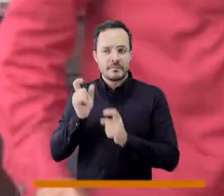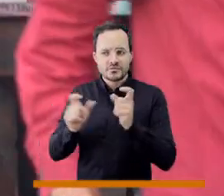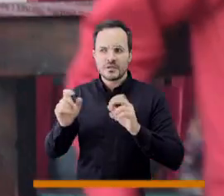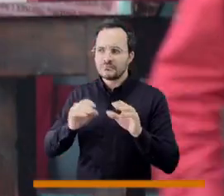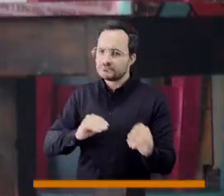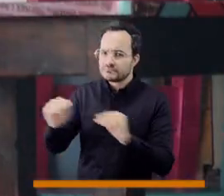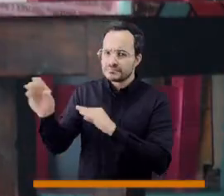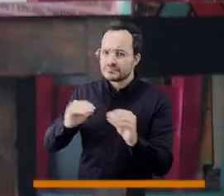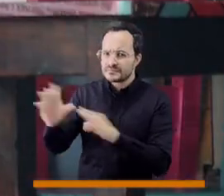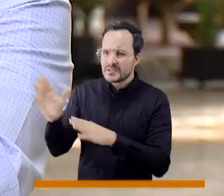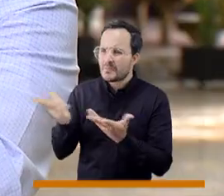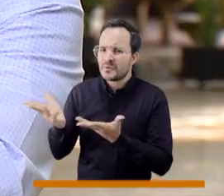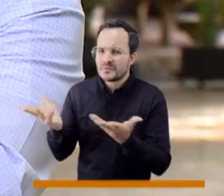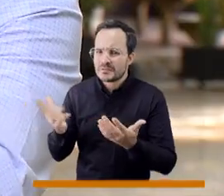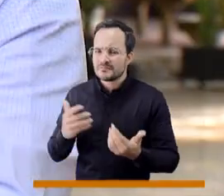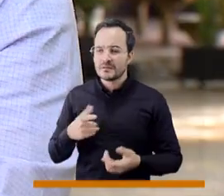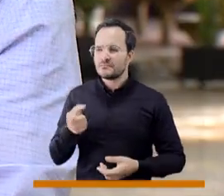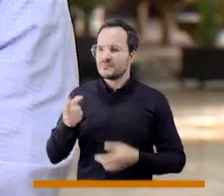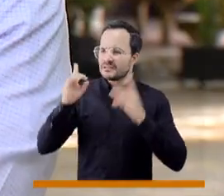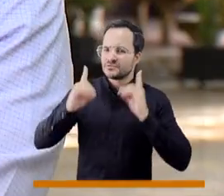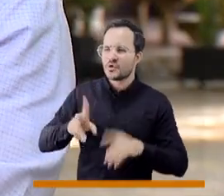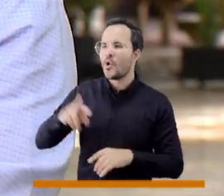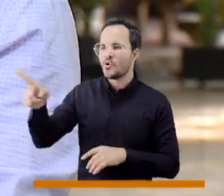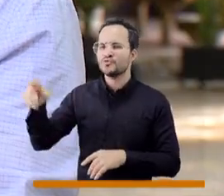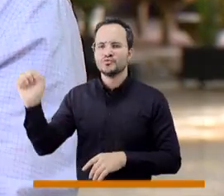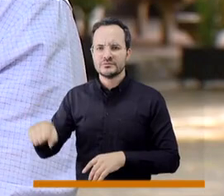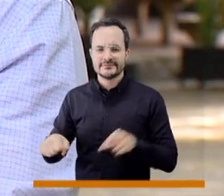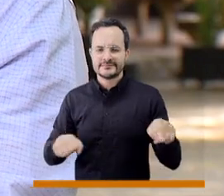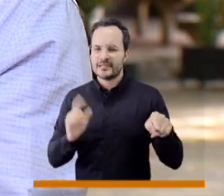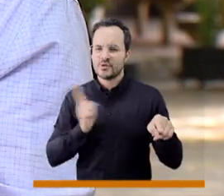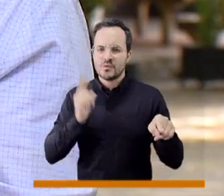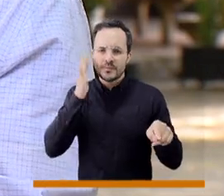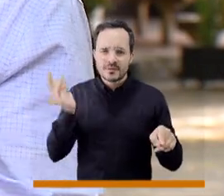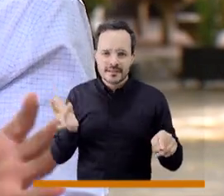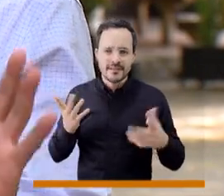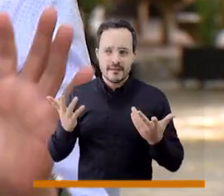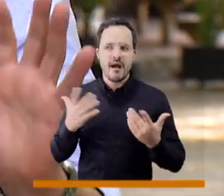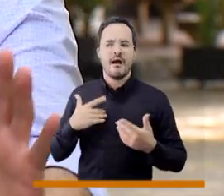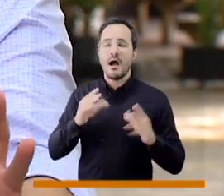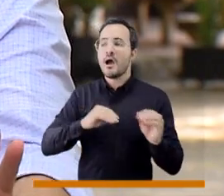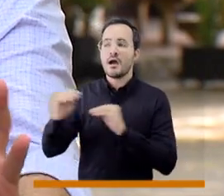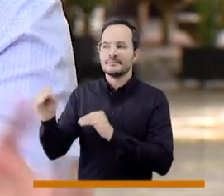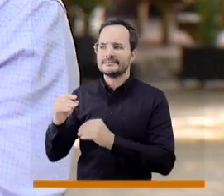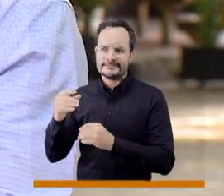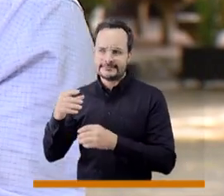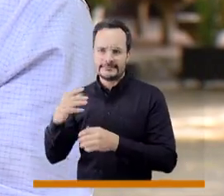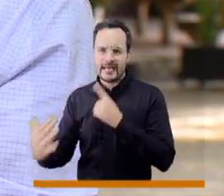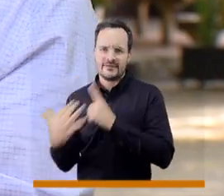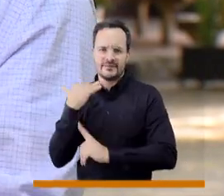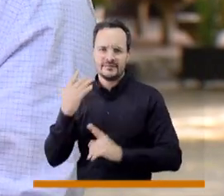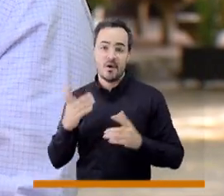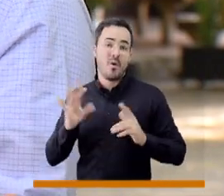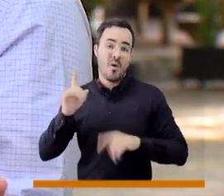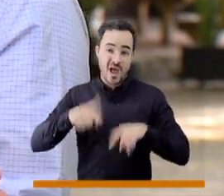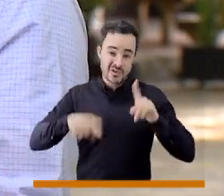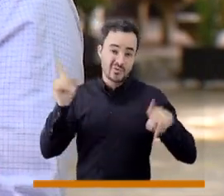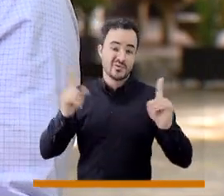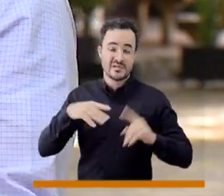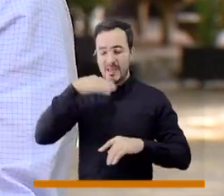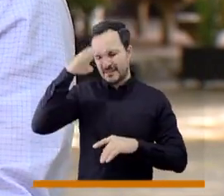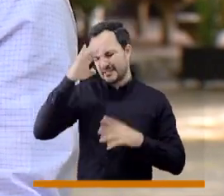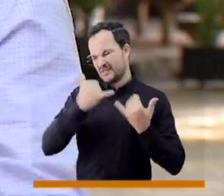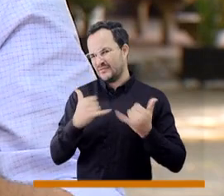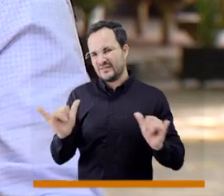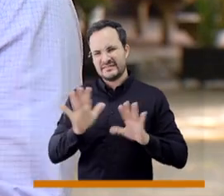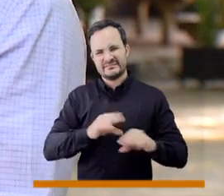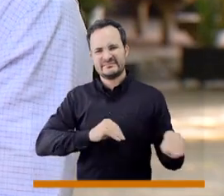Que la gente se vaya, y para dónde se está yendo, y qué alternativas y qué opciones se encuentran en otros sectores de la ciudad a donde tengan que desplazarse, o